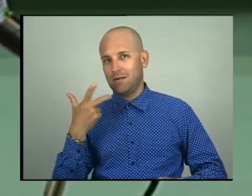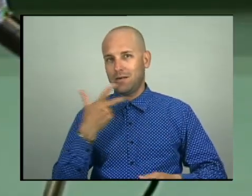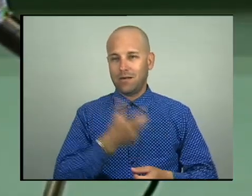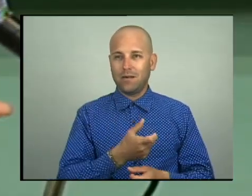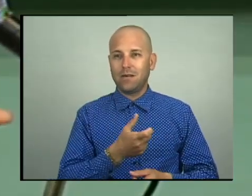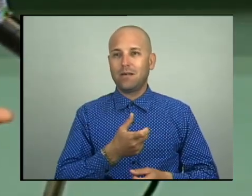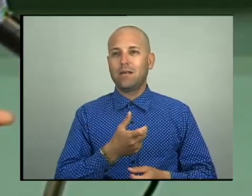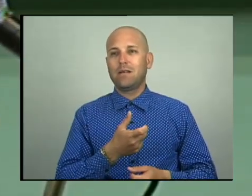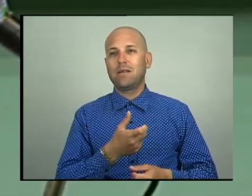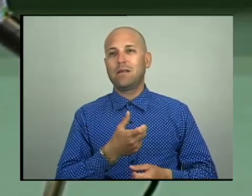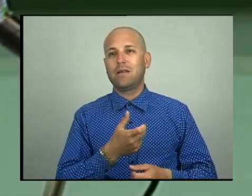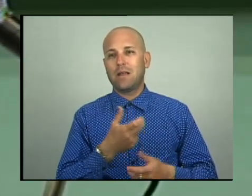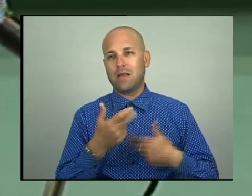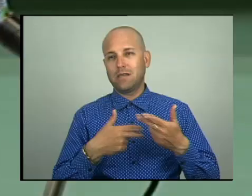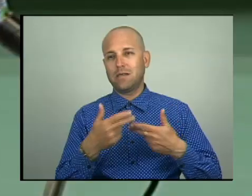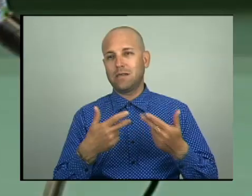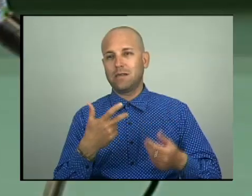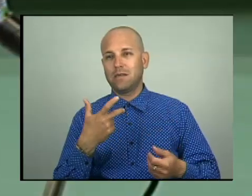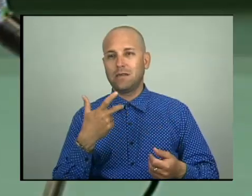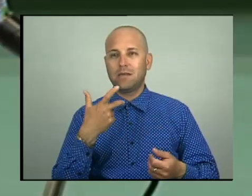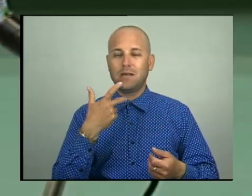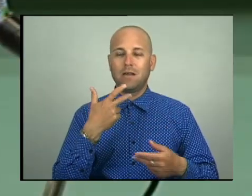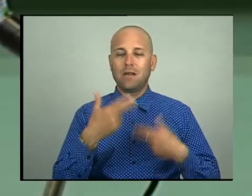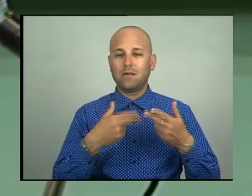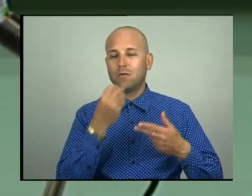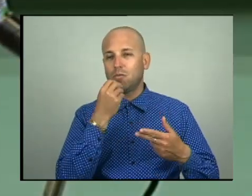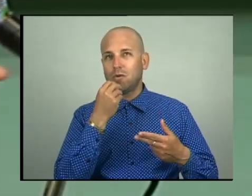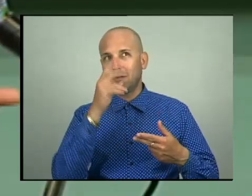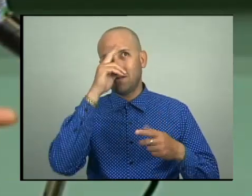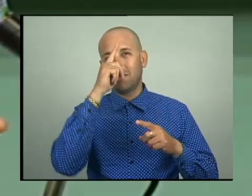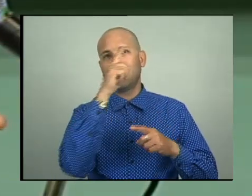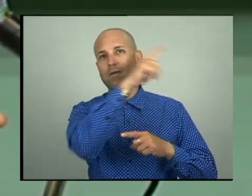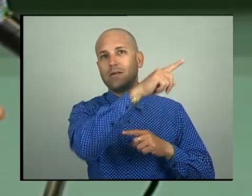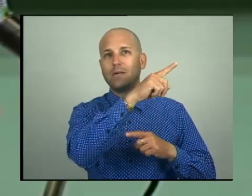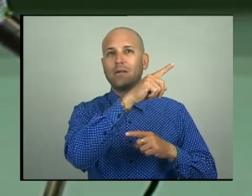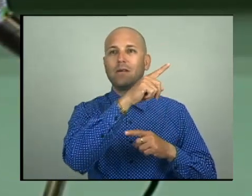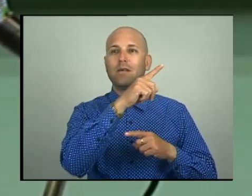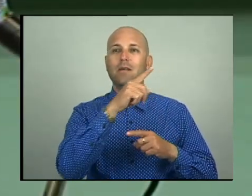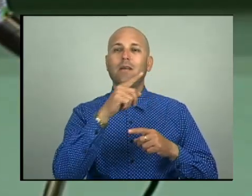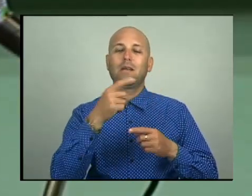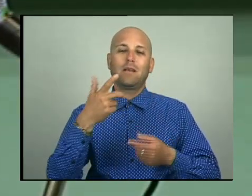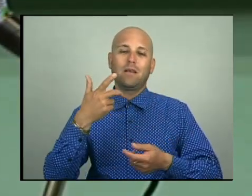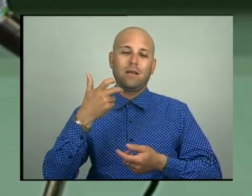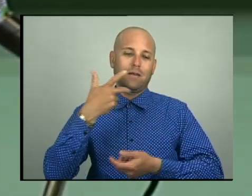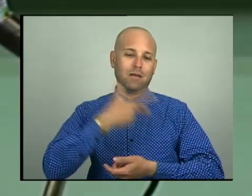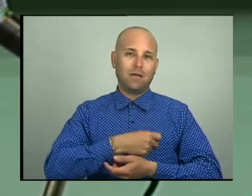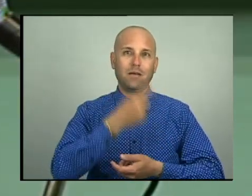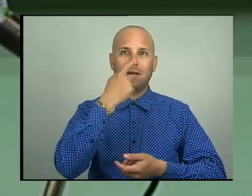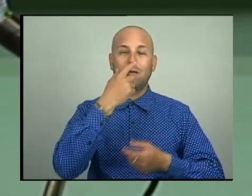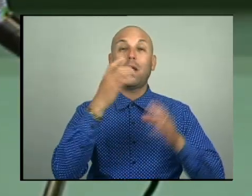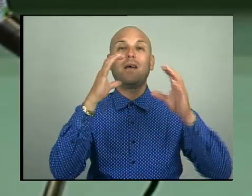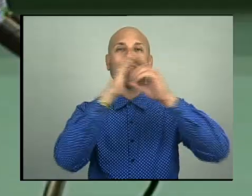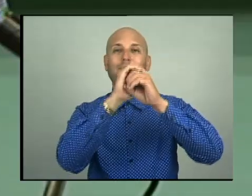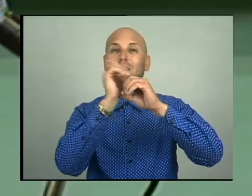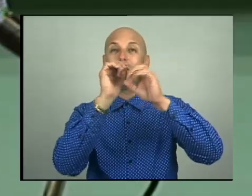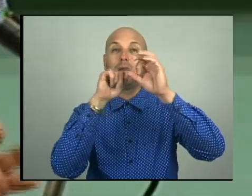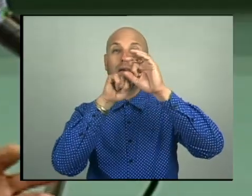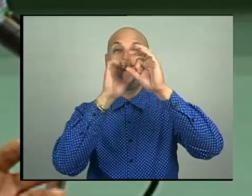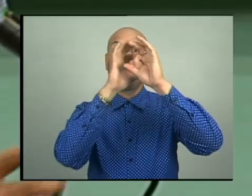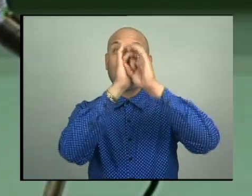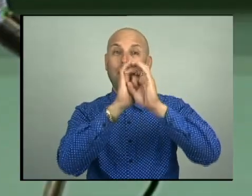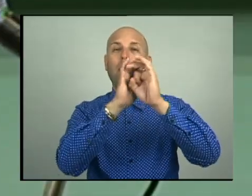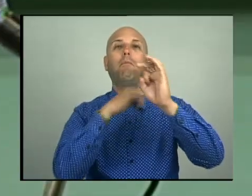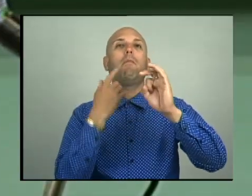se le hace las coordinaciones con el cardiocentro, se le pone esa sustancia para que no se le cierre el ducto, pues si se le cierra el